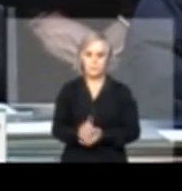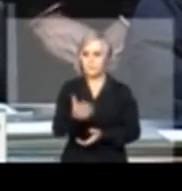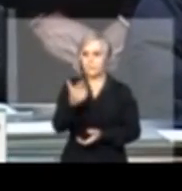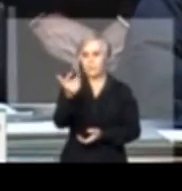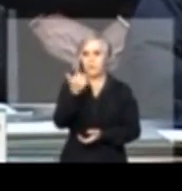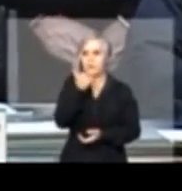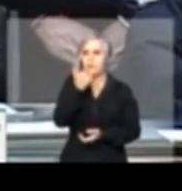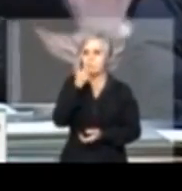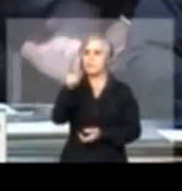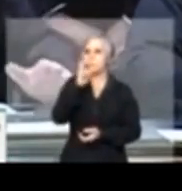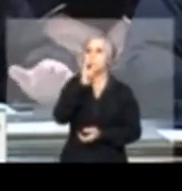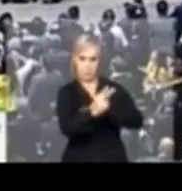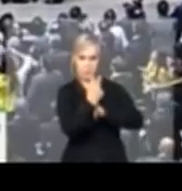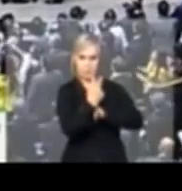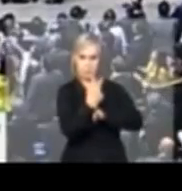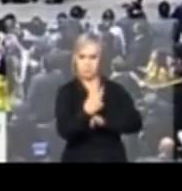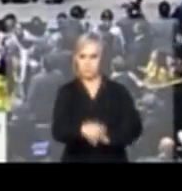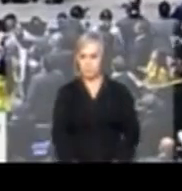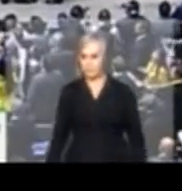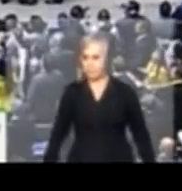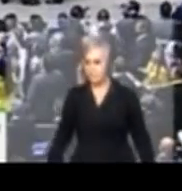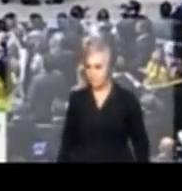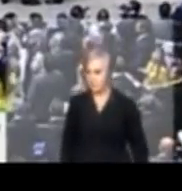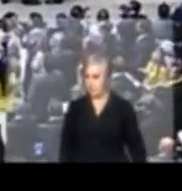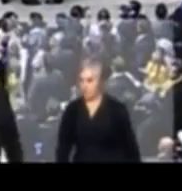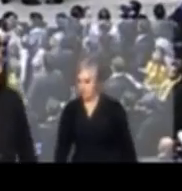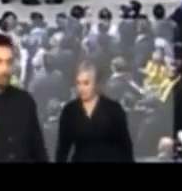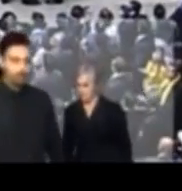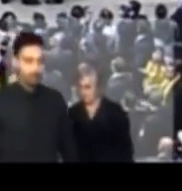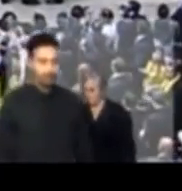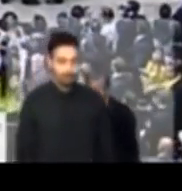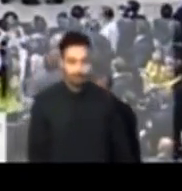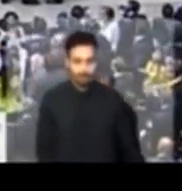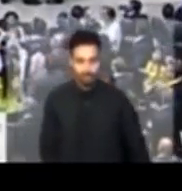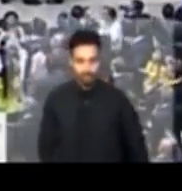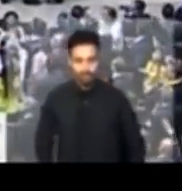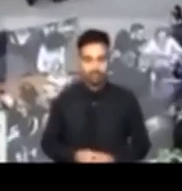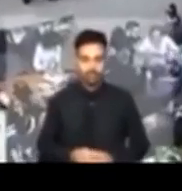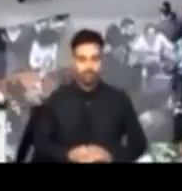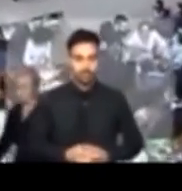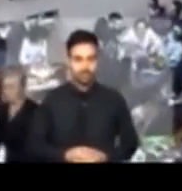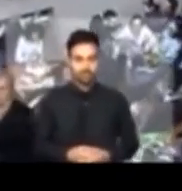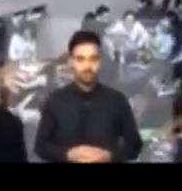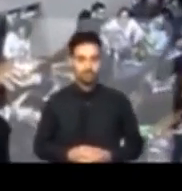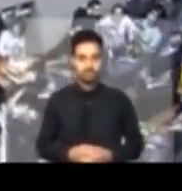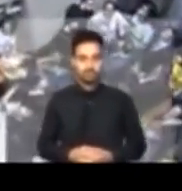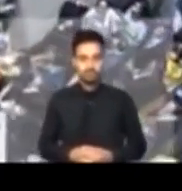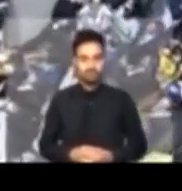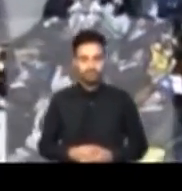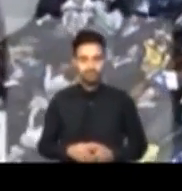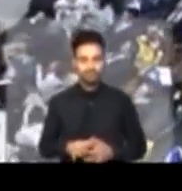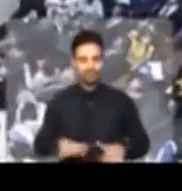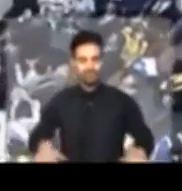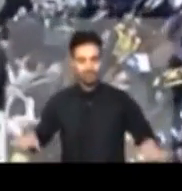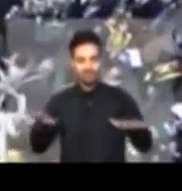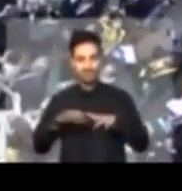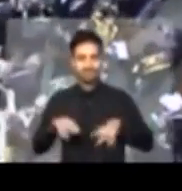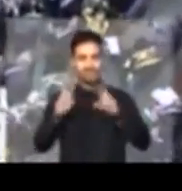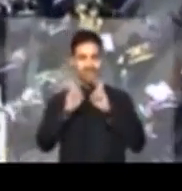presidente? No, ese es el que quedaría de presidente en caso de que una suspensión de Dilma Rousseff, en la cual